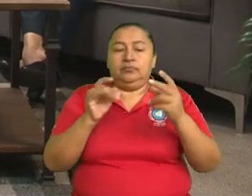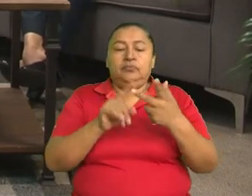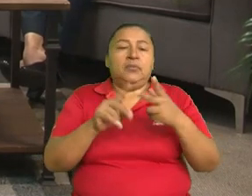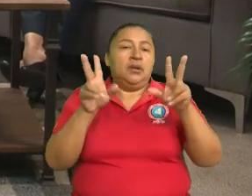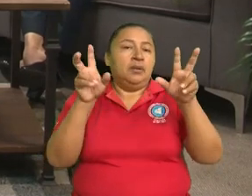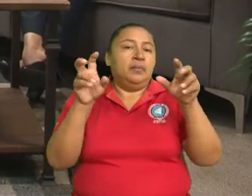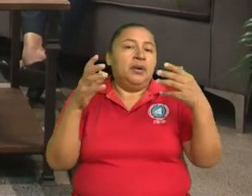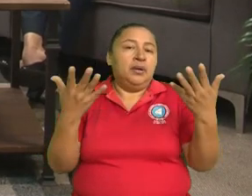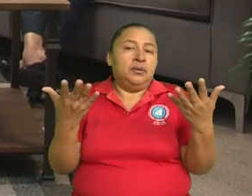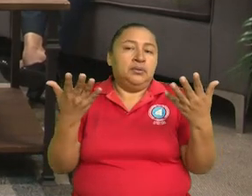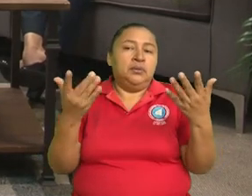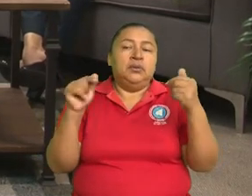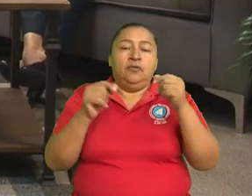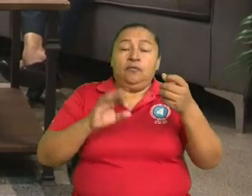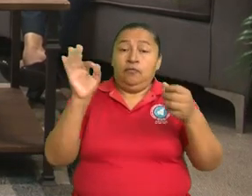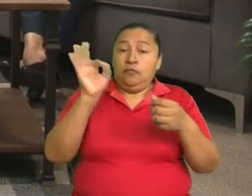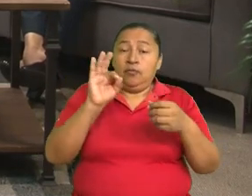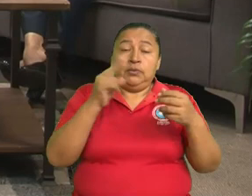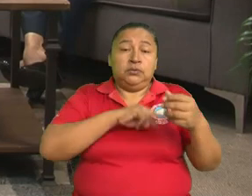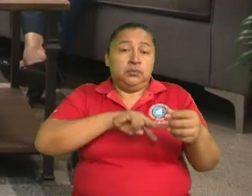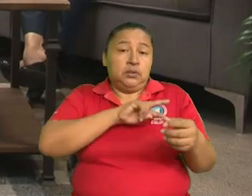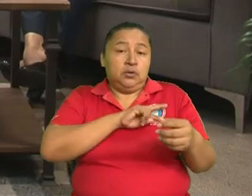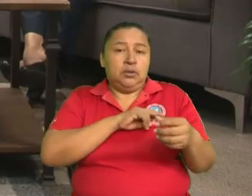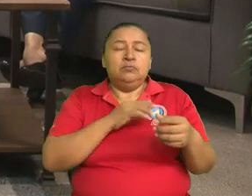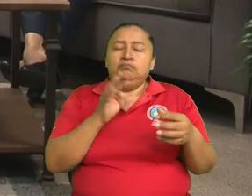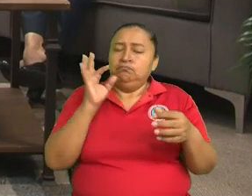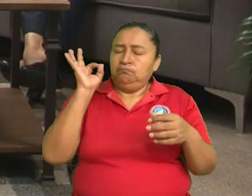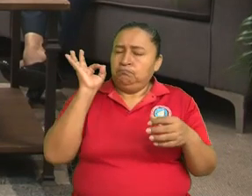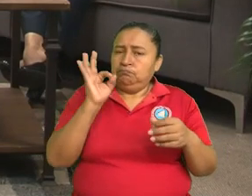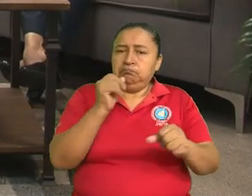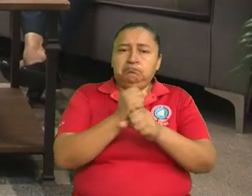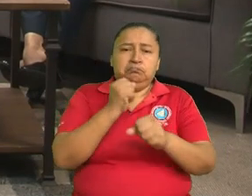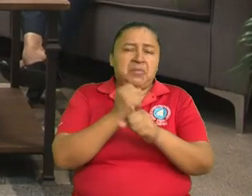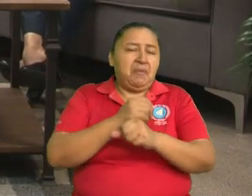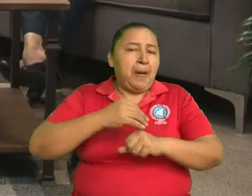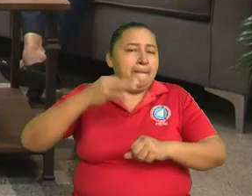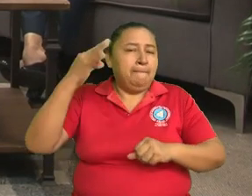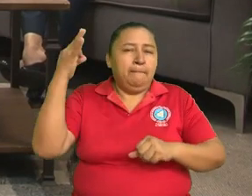tema de la formación en valores, funciona de manera